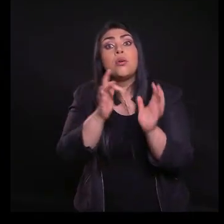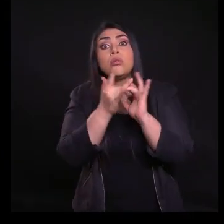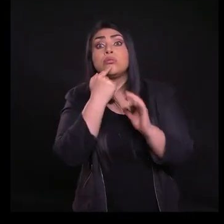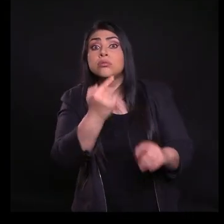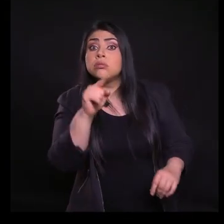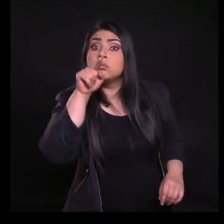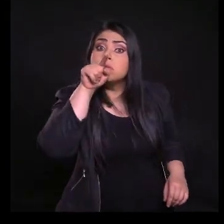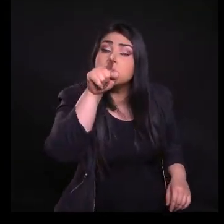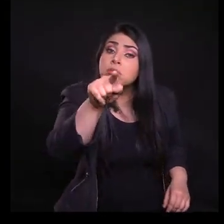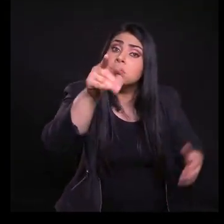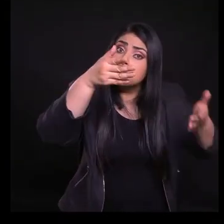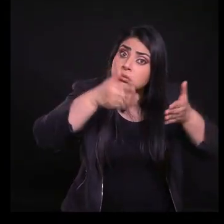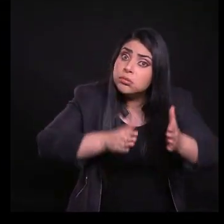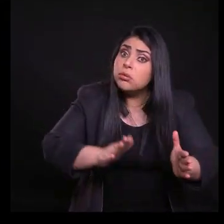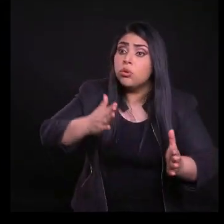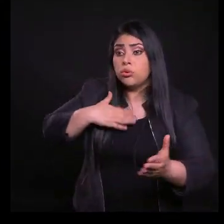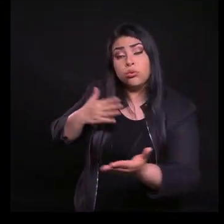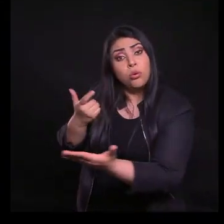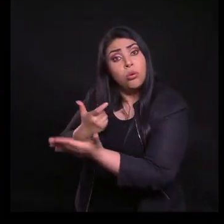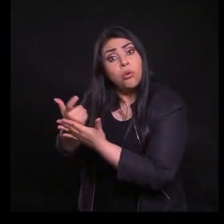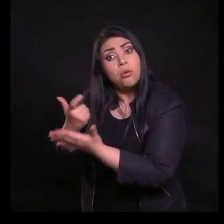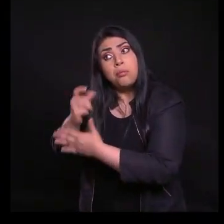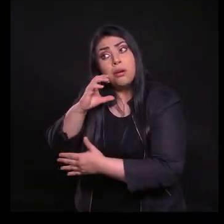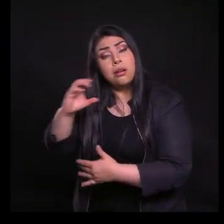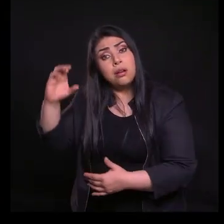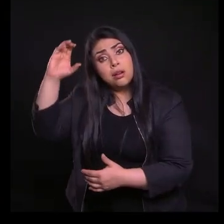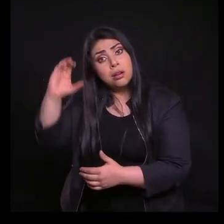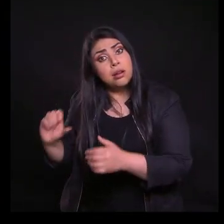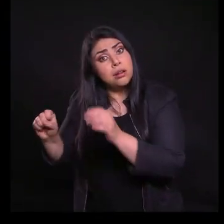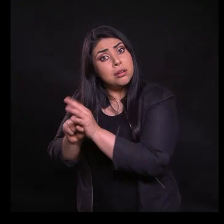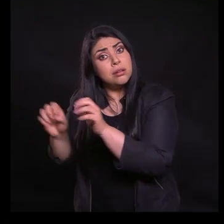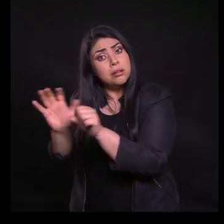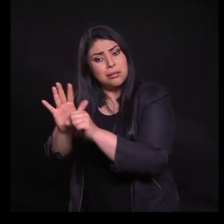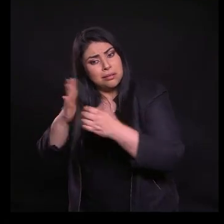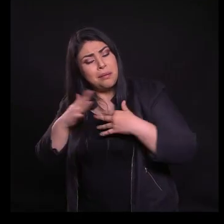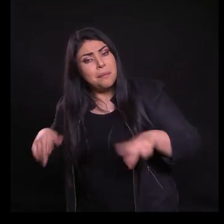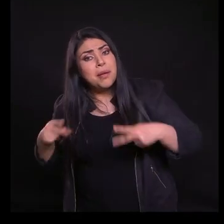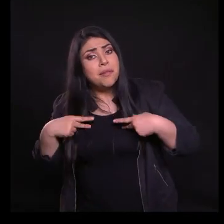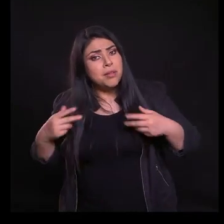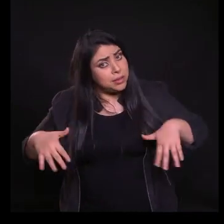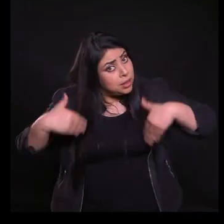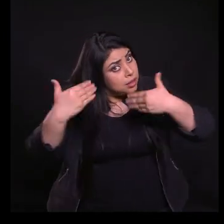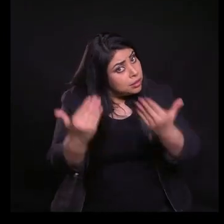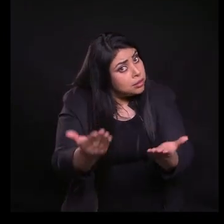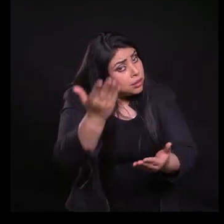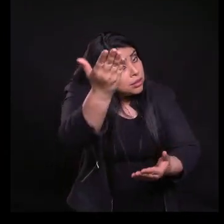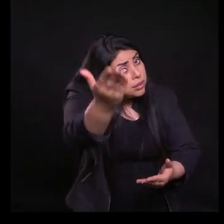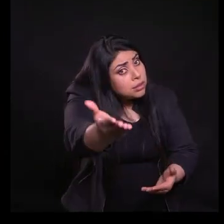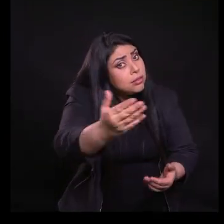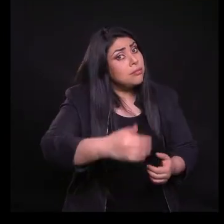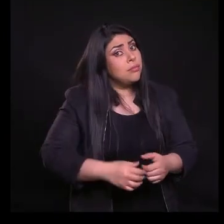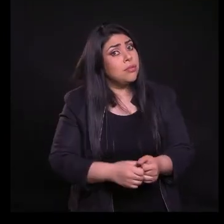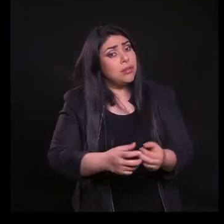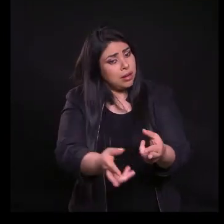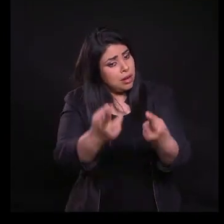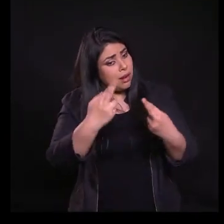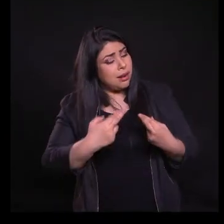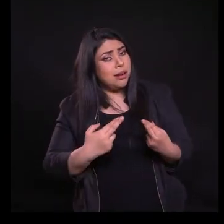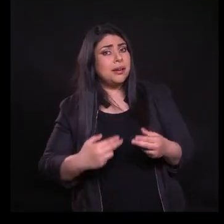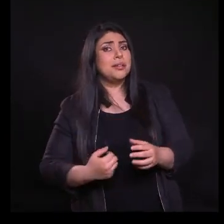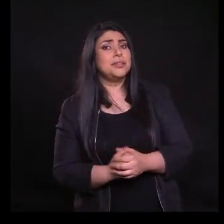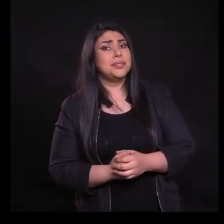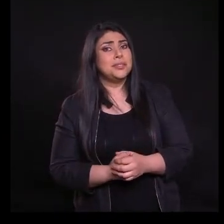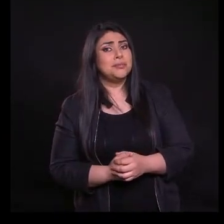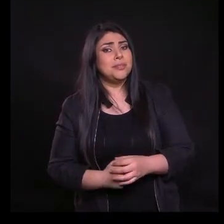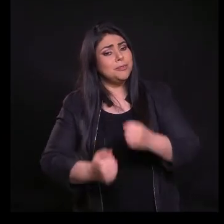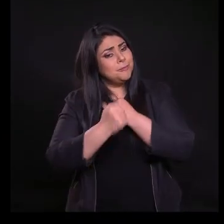yo en esa cruz pagué por ti te amo tanto 10 de mi vida por ti solo recibe entonces mi amor